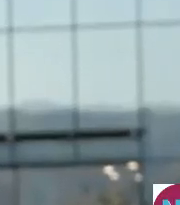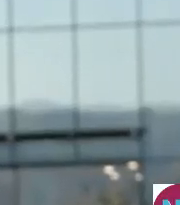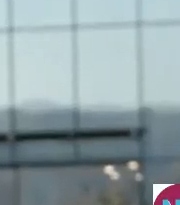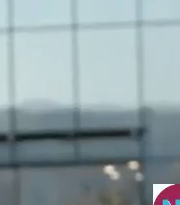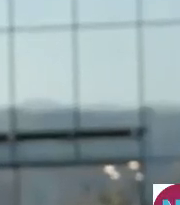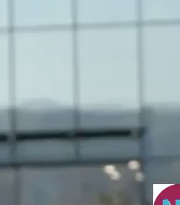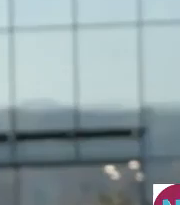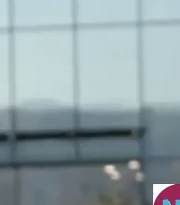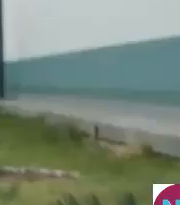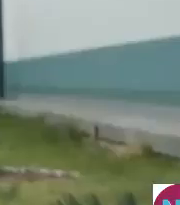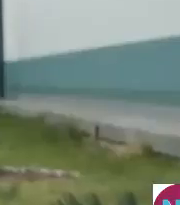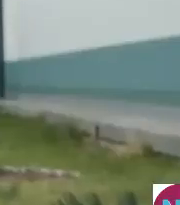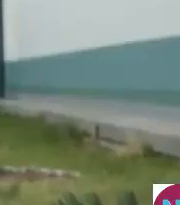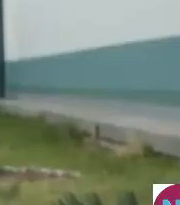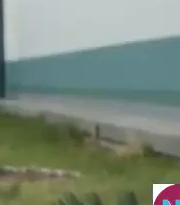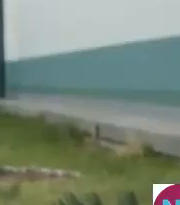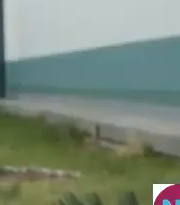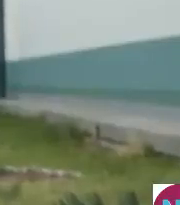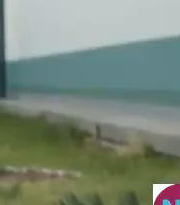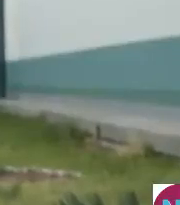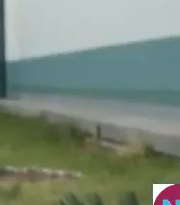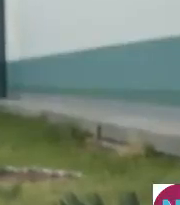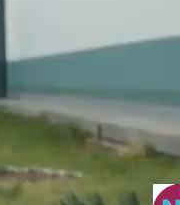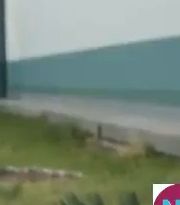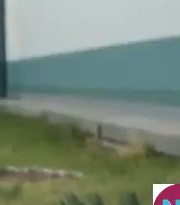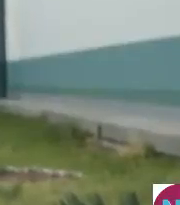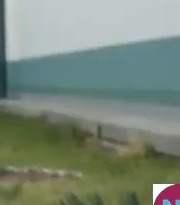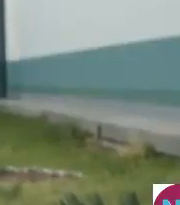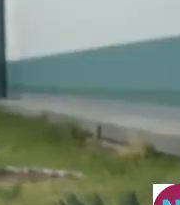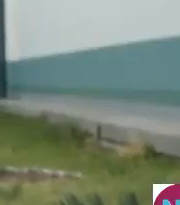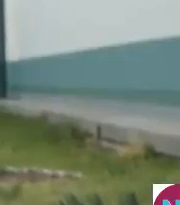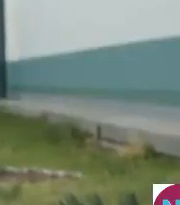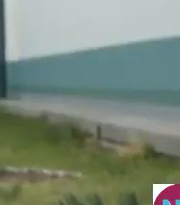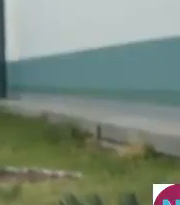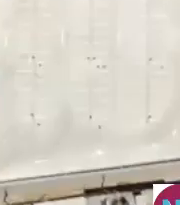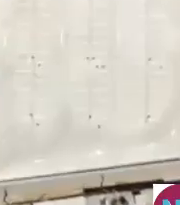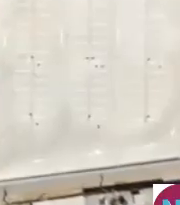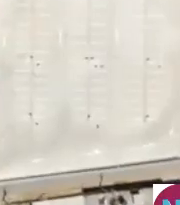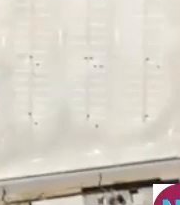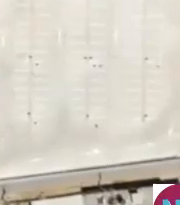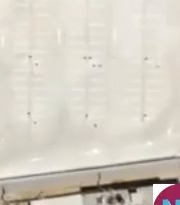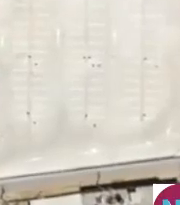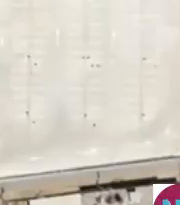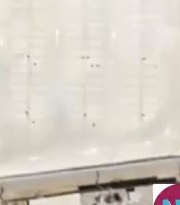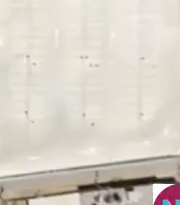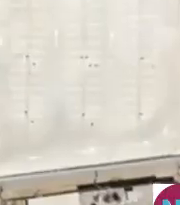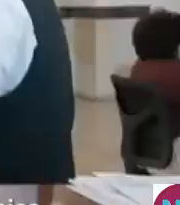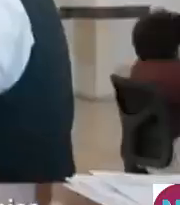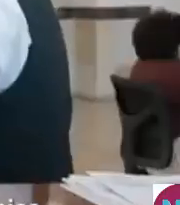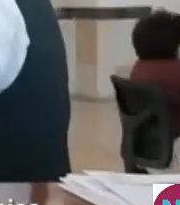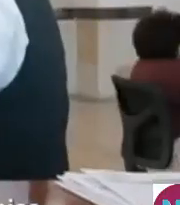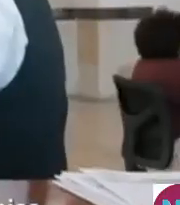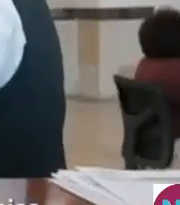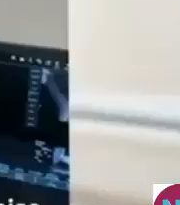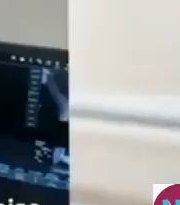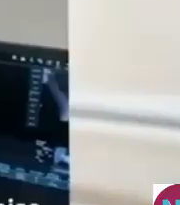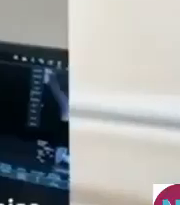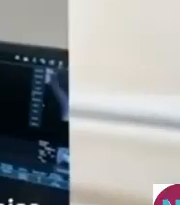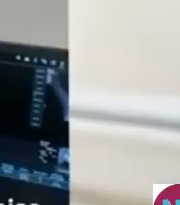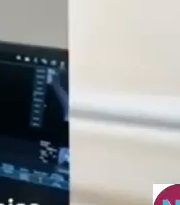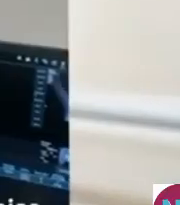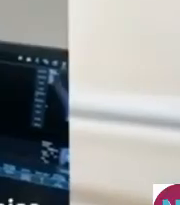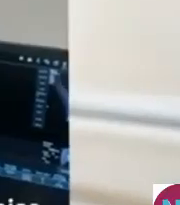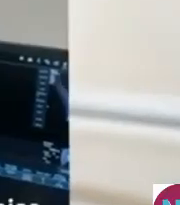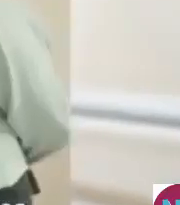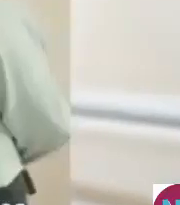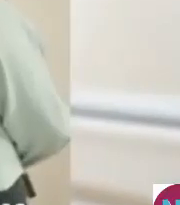a conocer el hospital. Todo es gratuito. Aquí cero rechazo a toda la gente. Desde el corazón de la montaña, el IMSS Bienestar reafirma